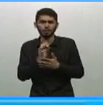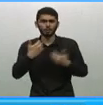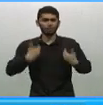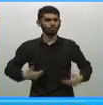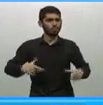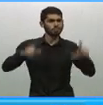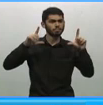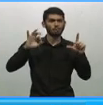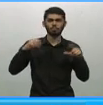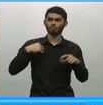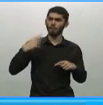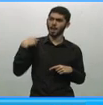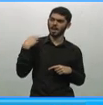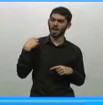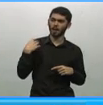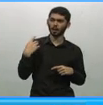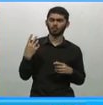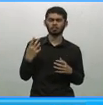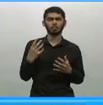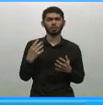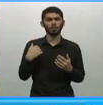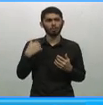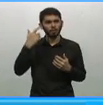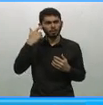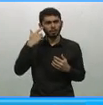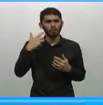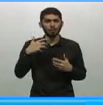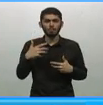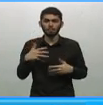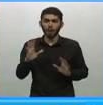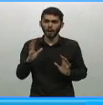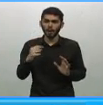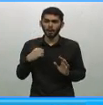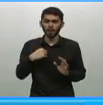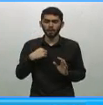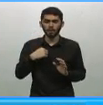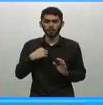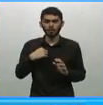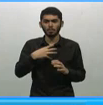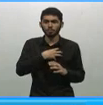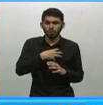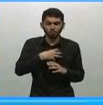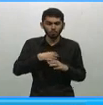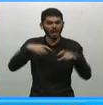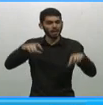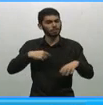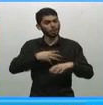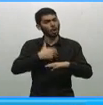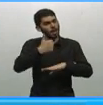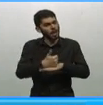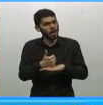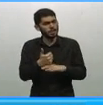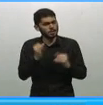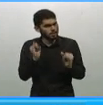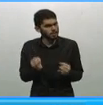líder yo sí me considero por ahí que tengo una responsabilidad más grande dentro de la cancha pero afuera trato de darle un consejo por las